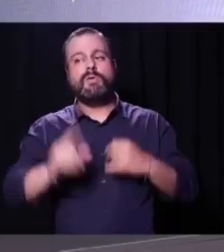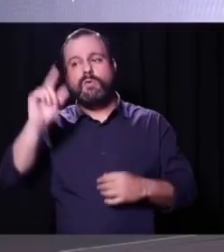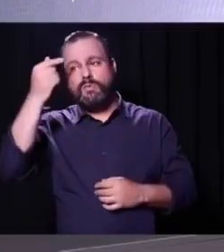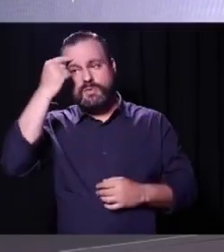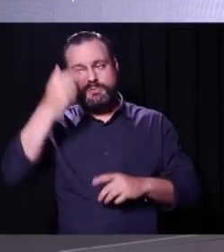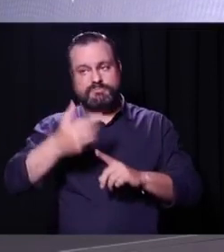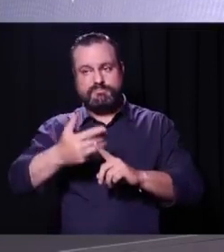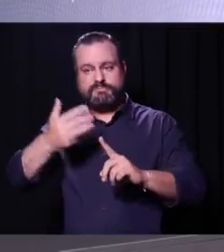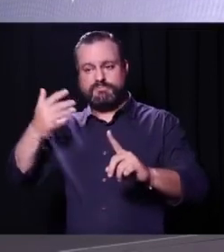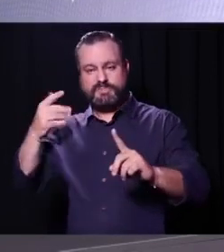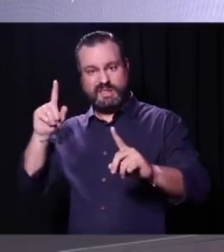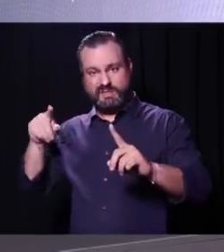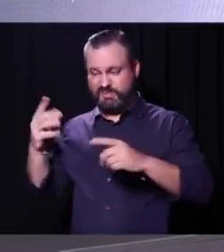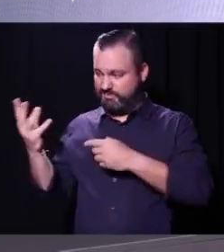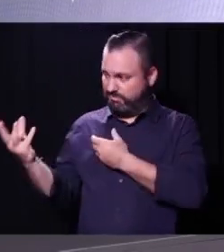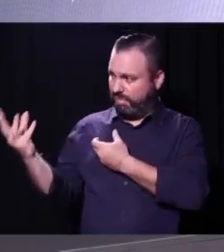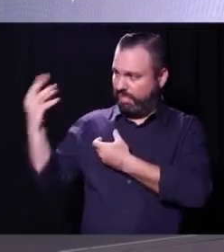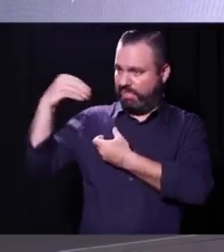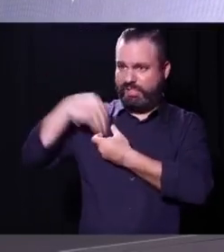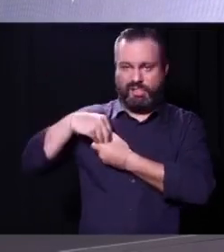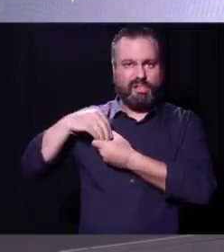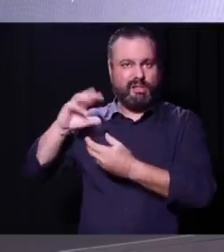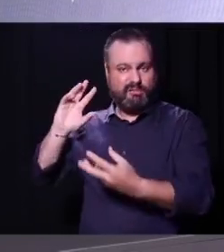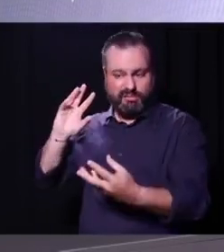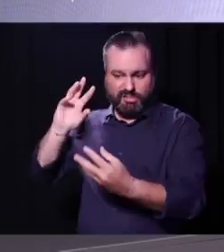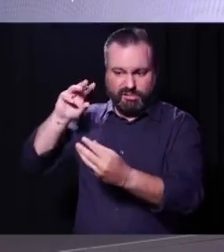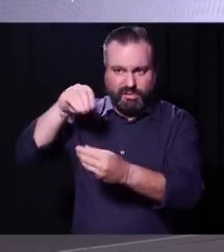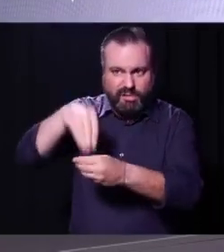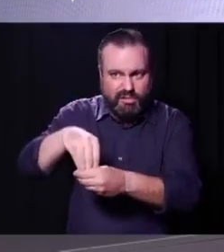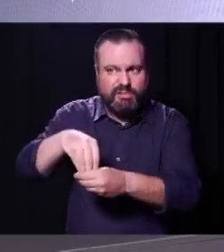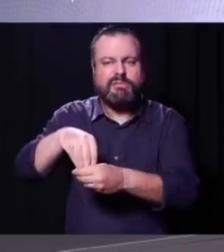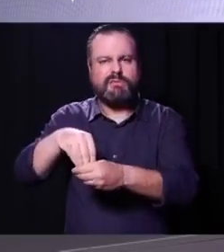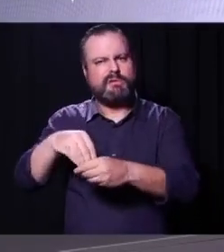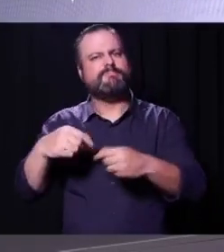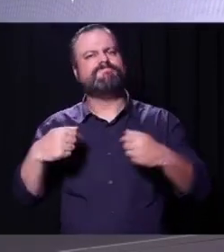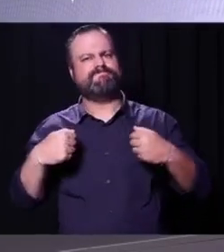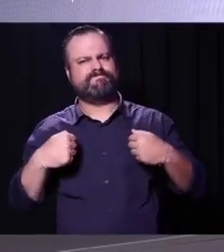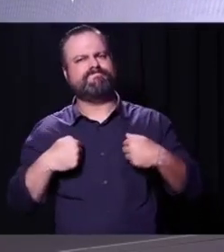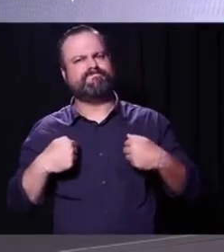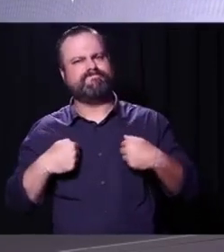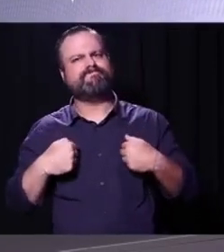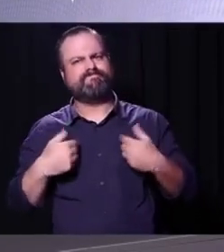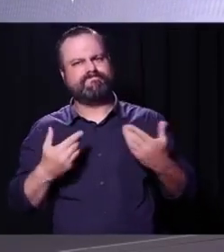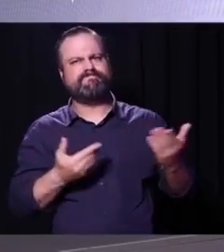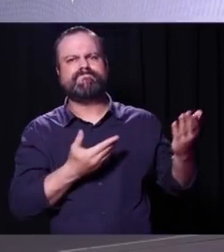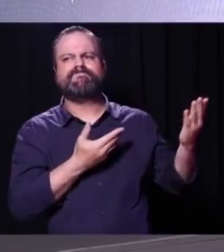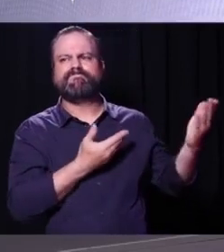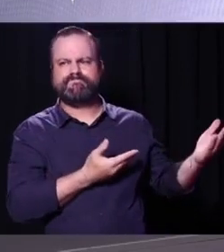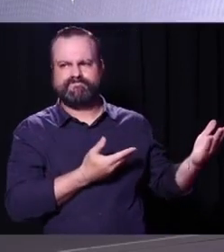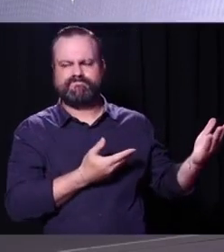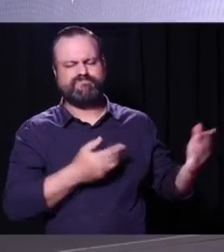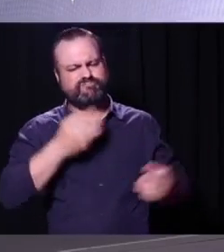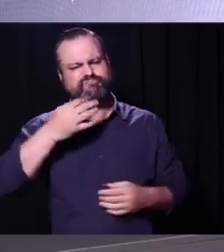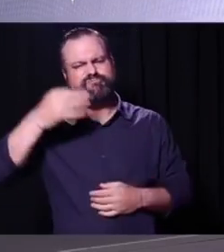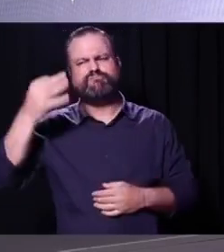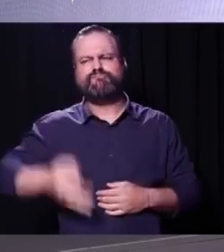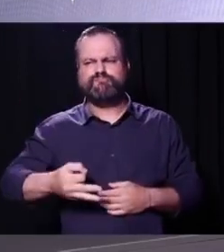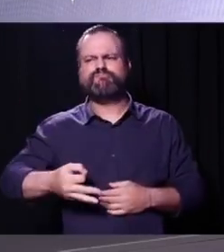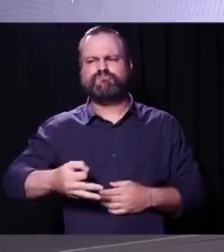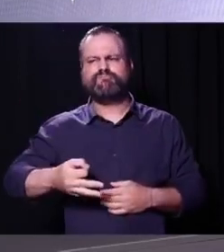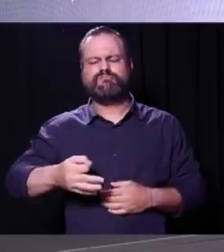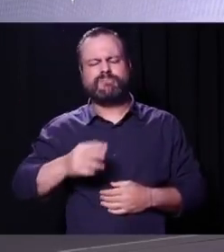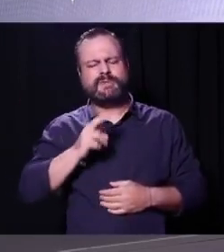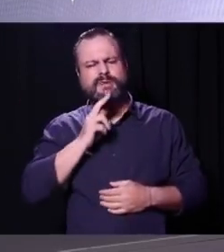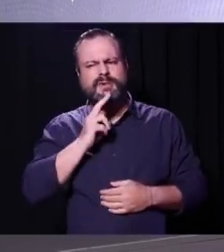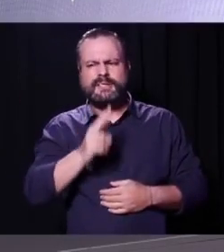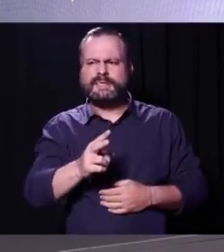seguro social, especialmente el tema de pensión. O sea que yo no, y voy a ser enfático, en este momento no pienso de